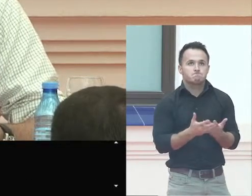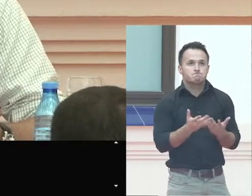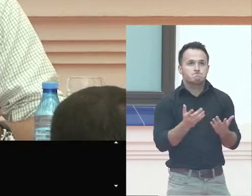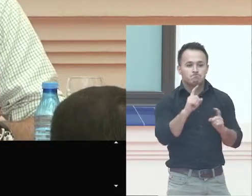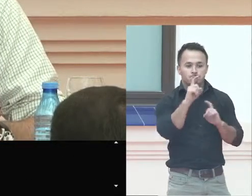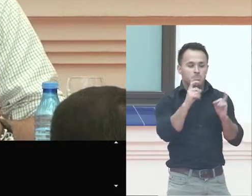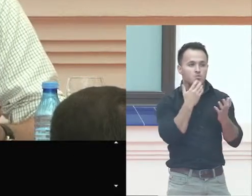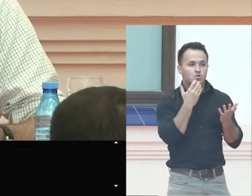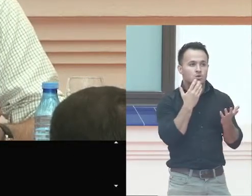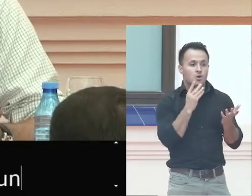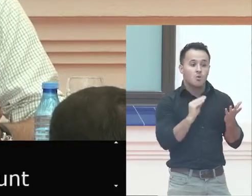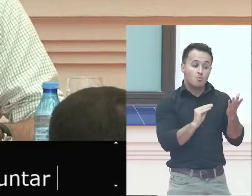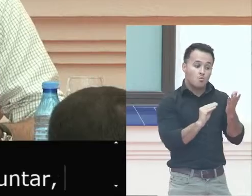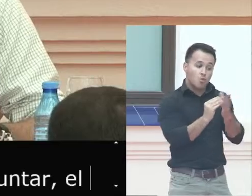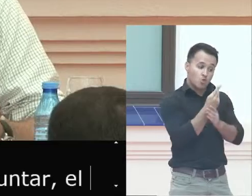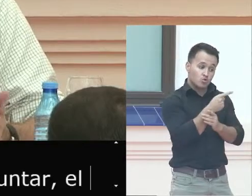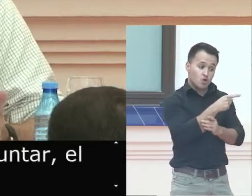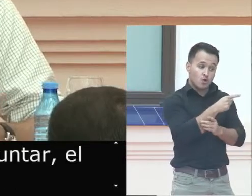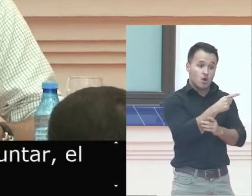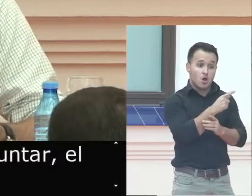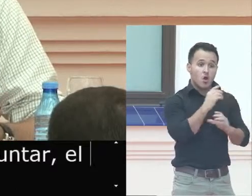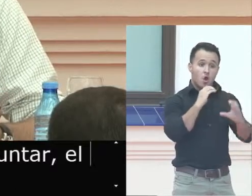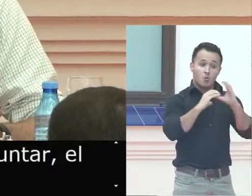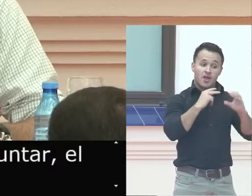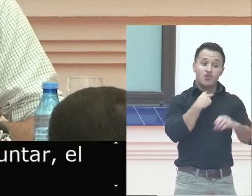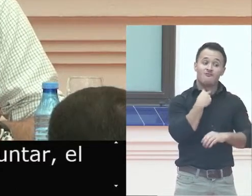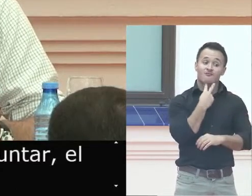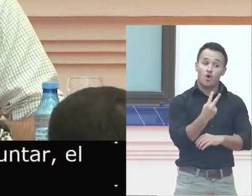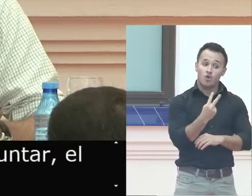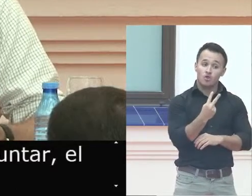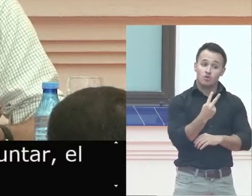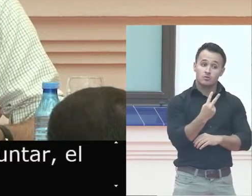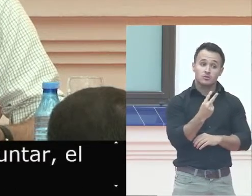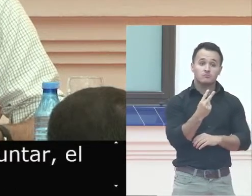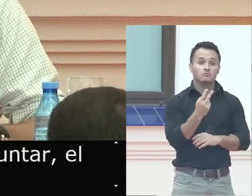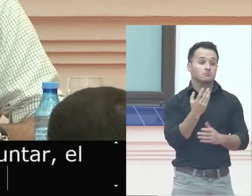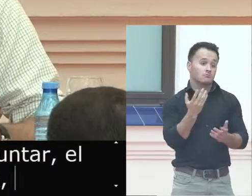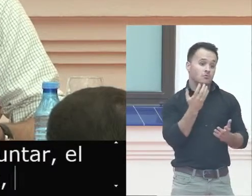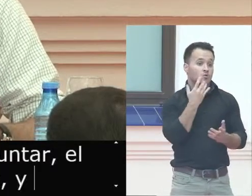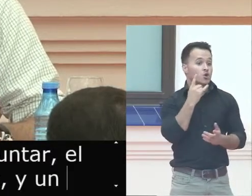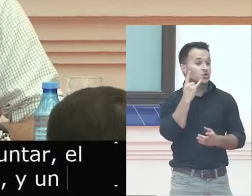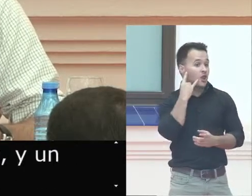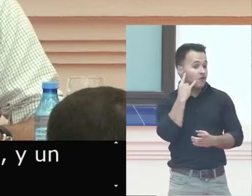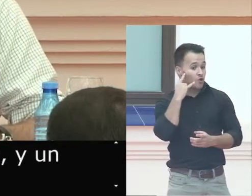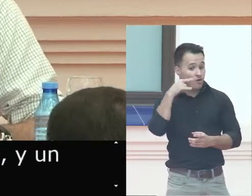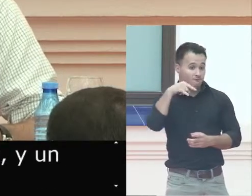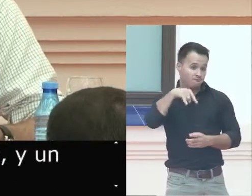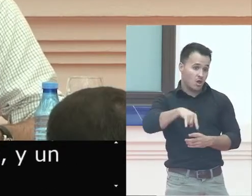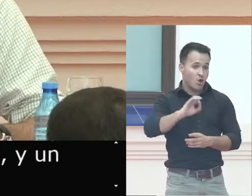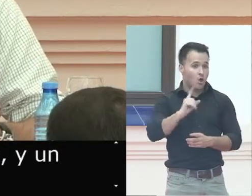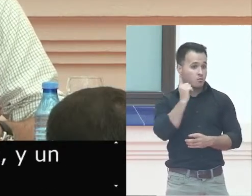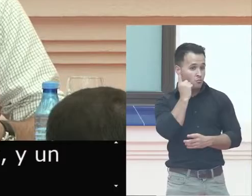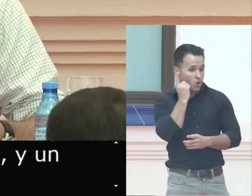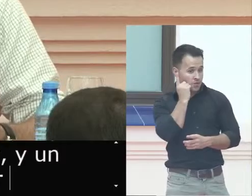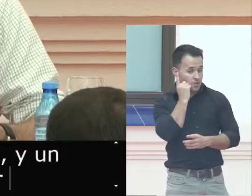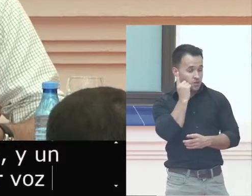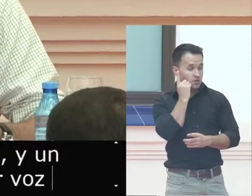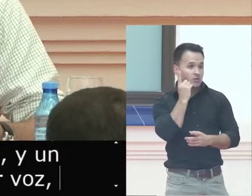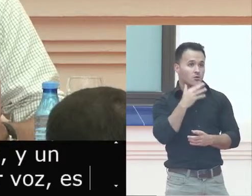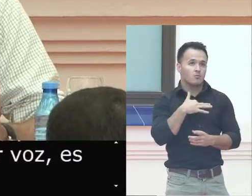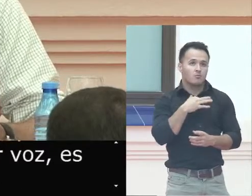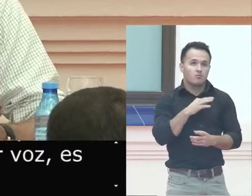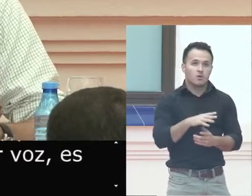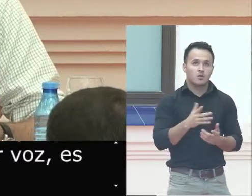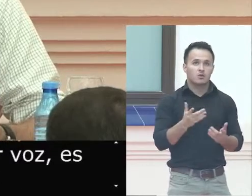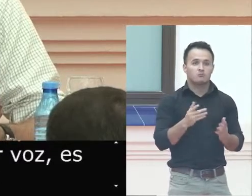¿el producto ofrece comunicación por voz? Y un producto que ofrece comunicación por voz puede ser un teléfono fijo, un teléfono móvil, puede ser